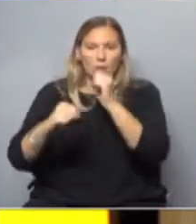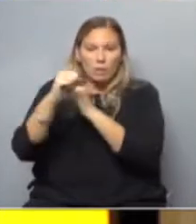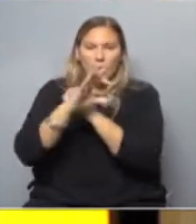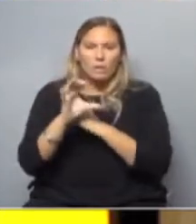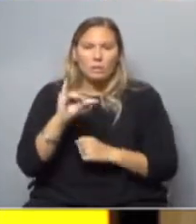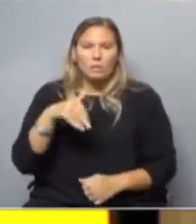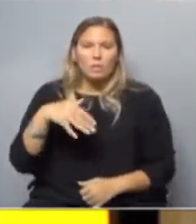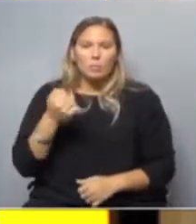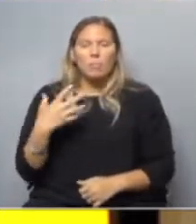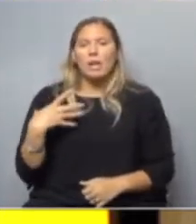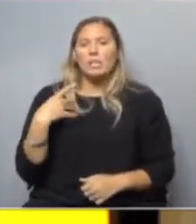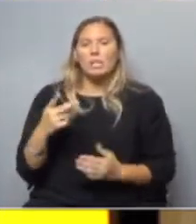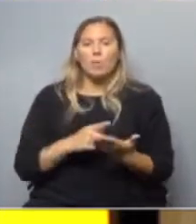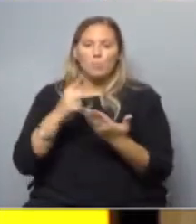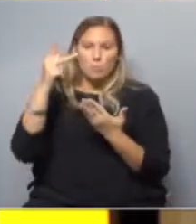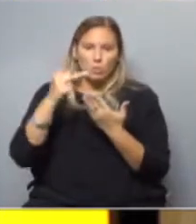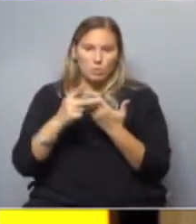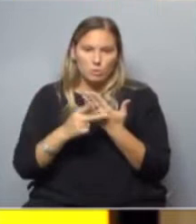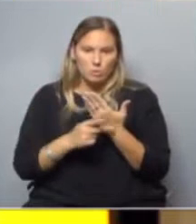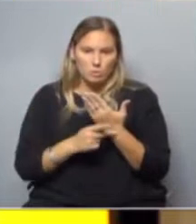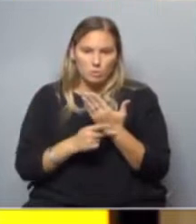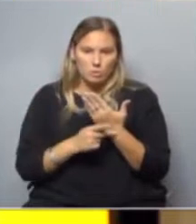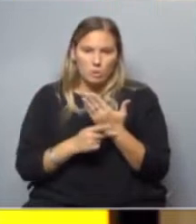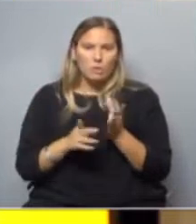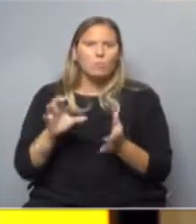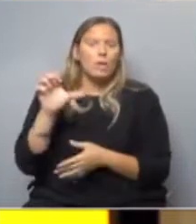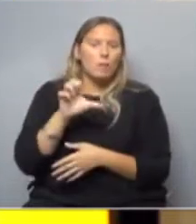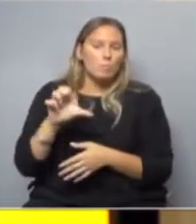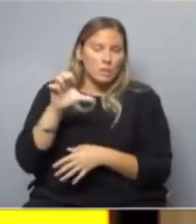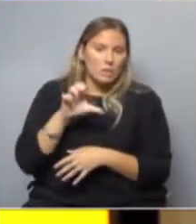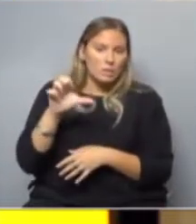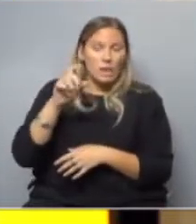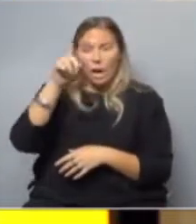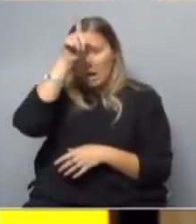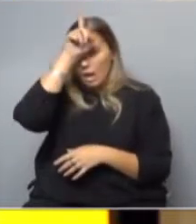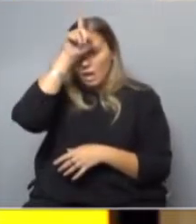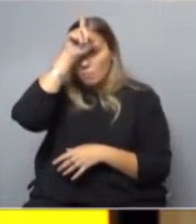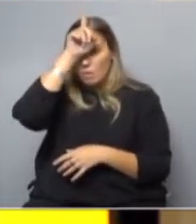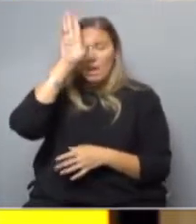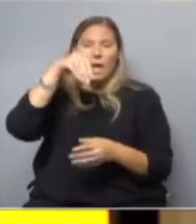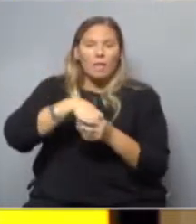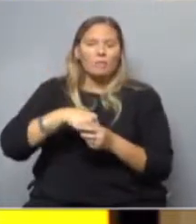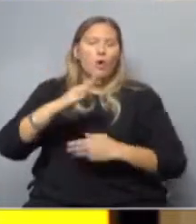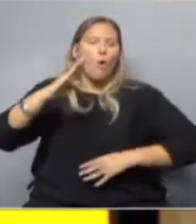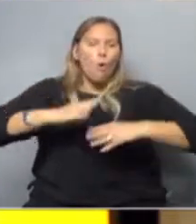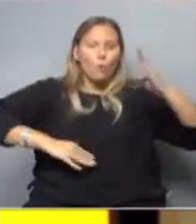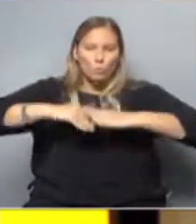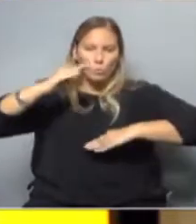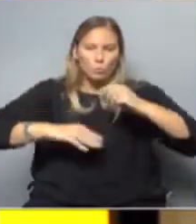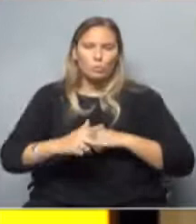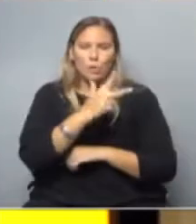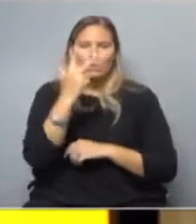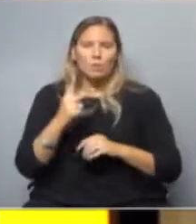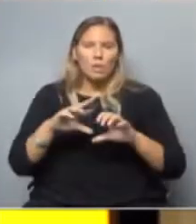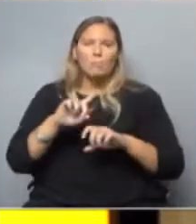Zima, que es director de proyectos de Schleich Bergermann Partner, una empresa alemana que estuvo involucrada en la construcción de 3 de los